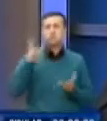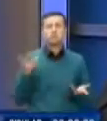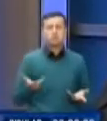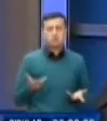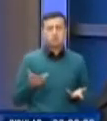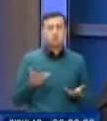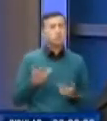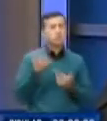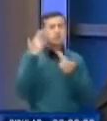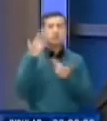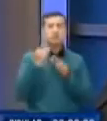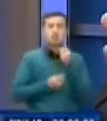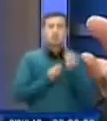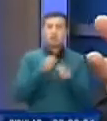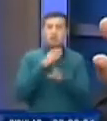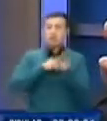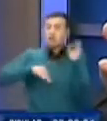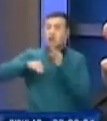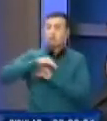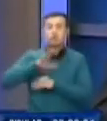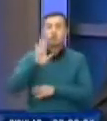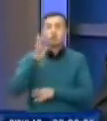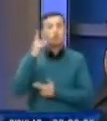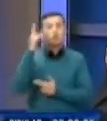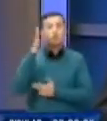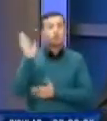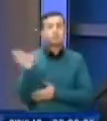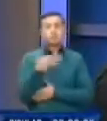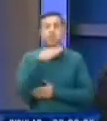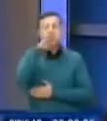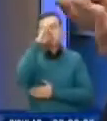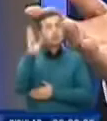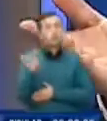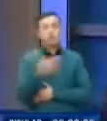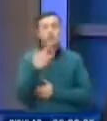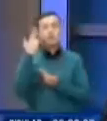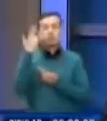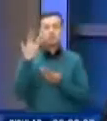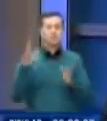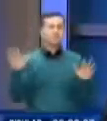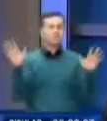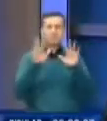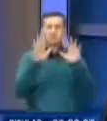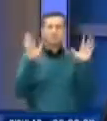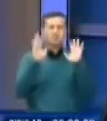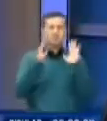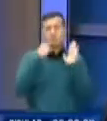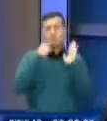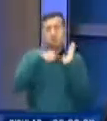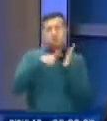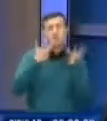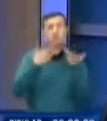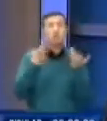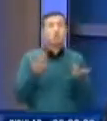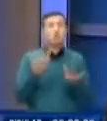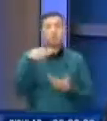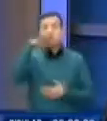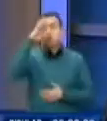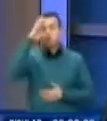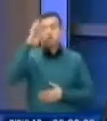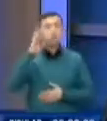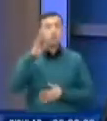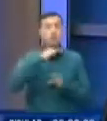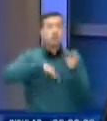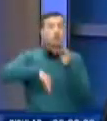tanto las fuerzas más no van a suplantar le a la policía no esperen verle a las fuerzas armadas en lugar de la policía